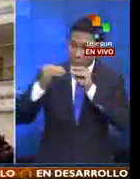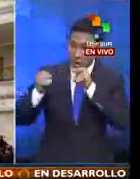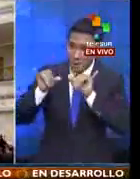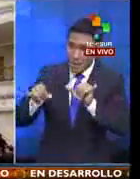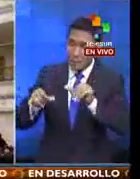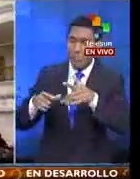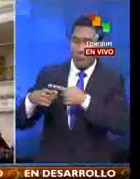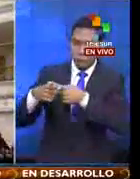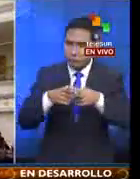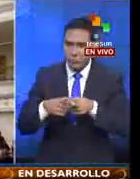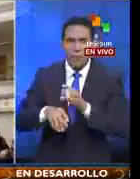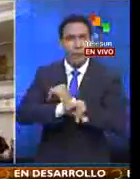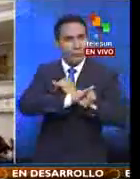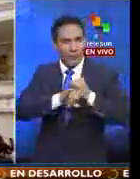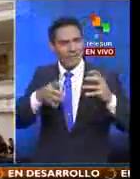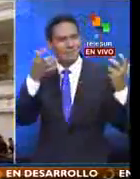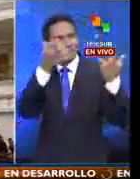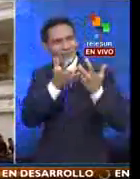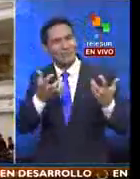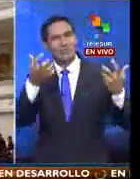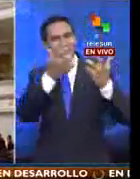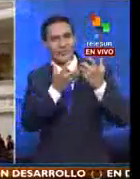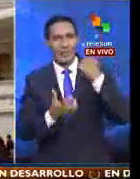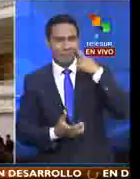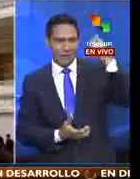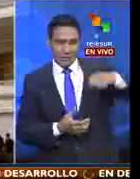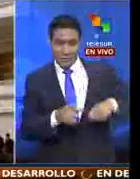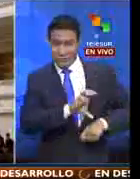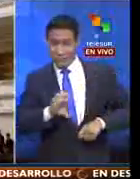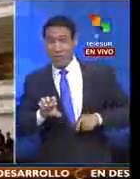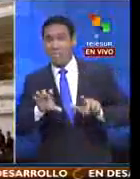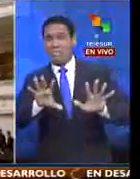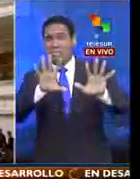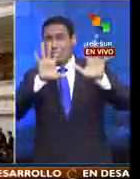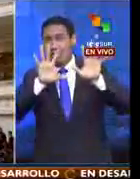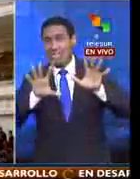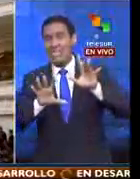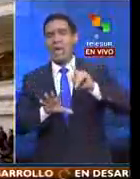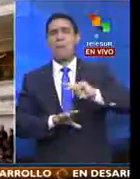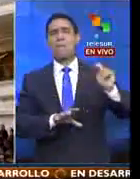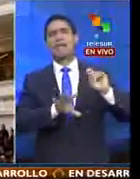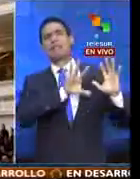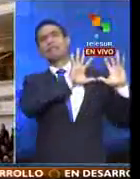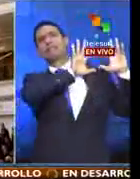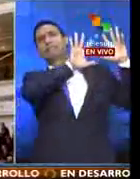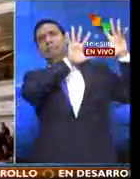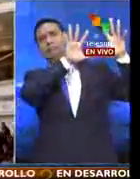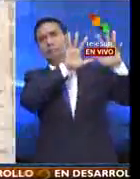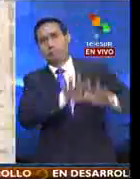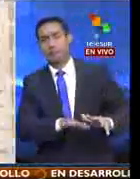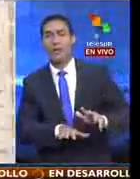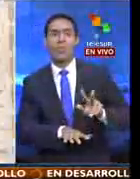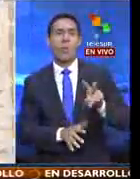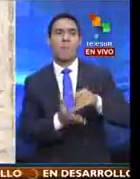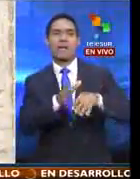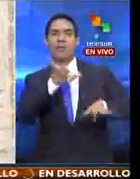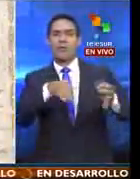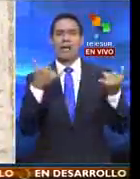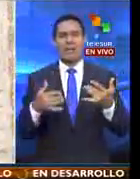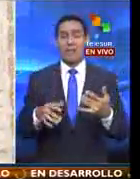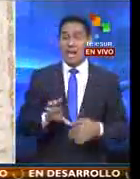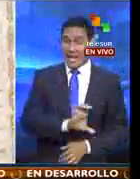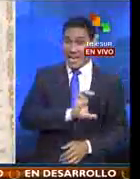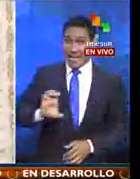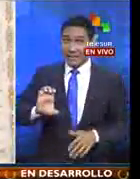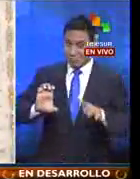Minsk, Bielorrusia, para poner fin al conflicto que desde hace 10 meses, desde abril de 2014, azota al